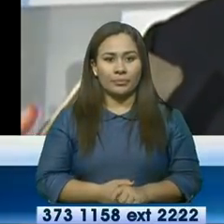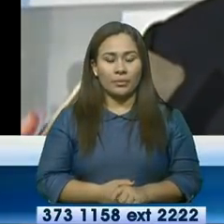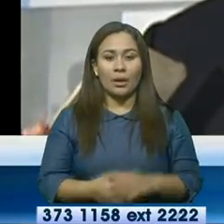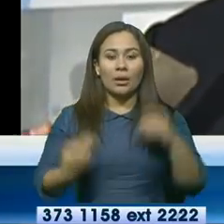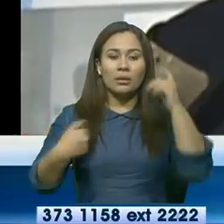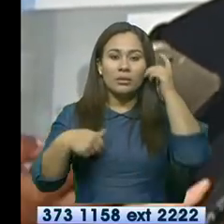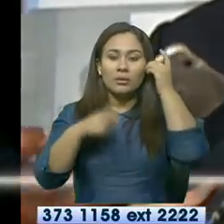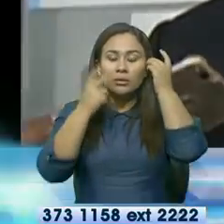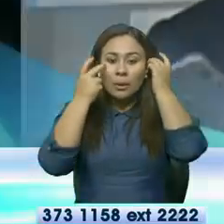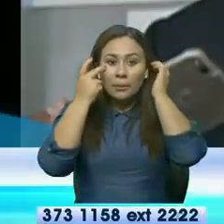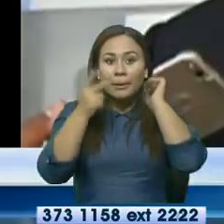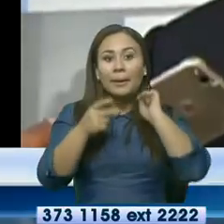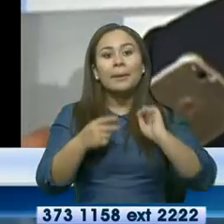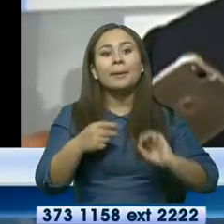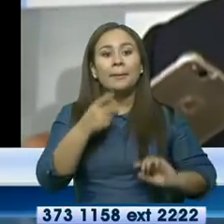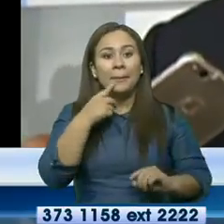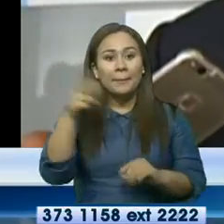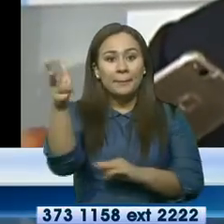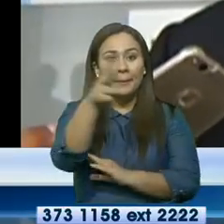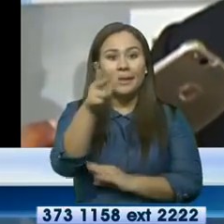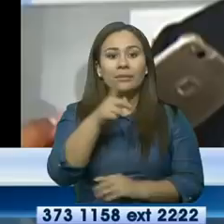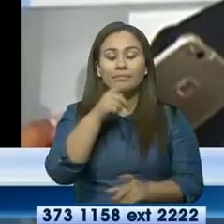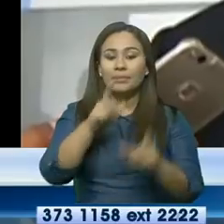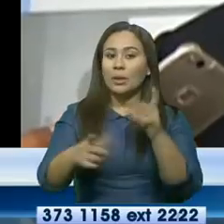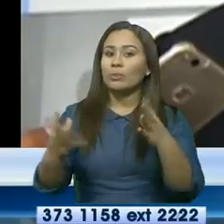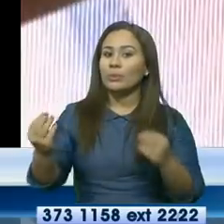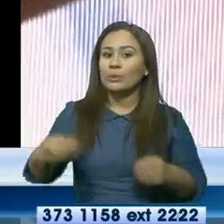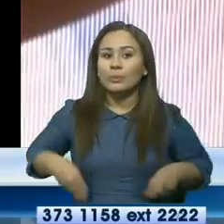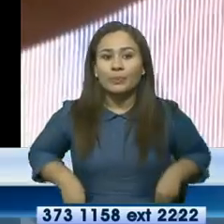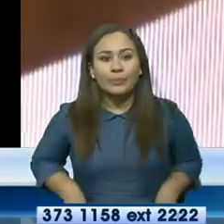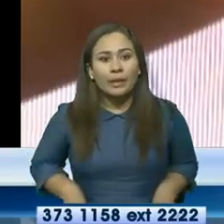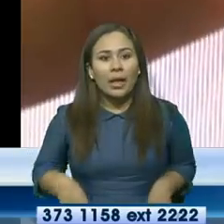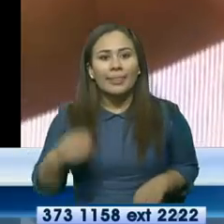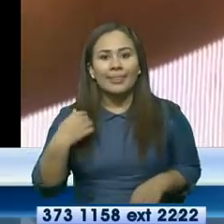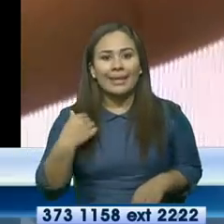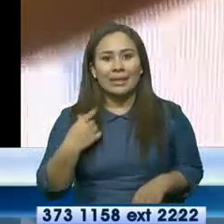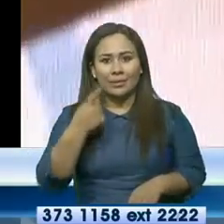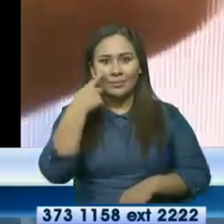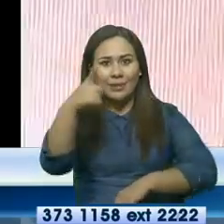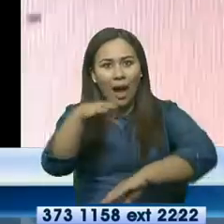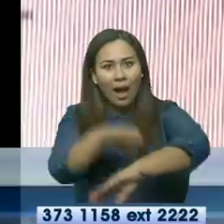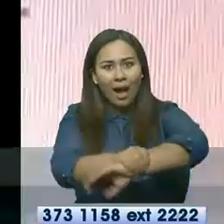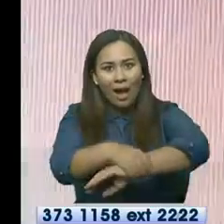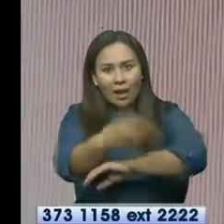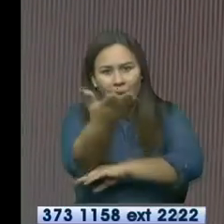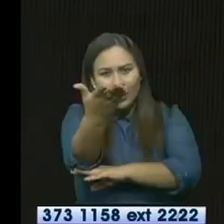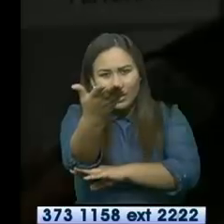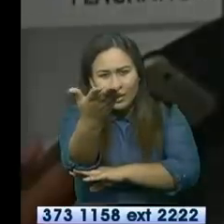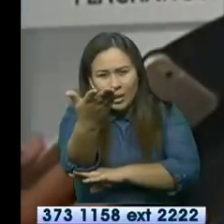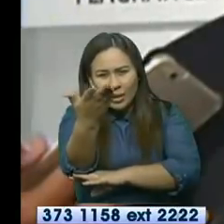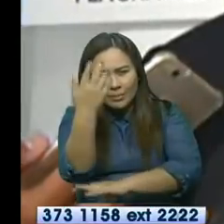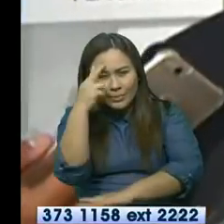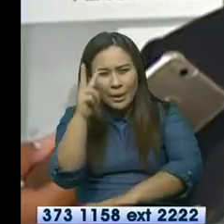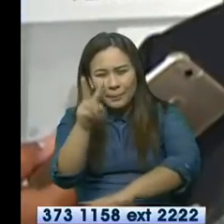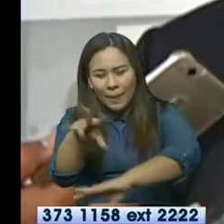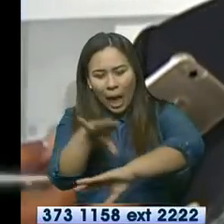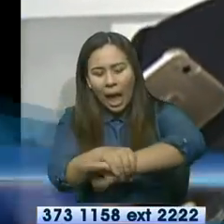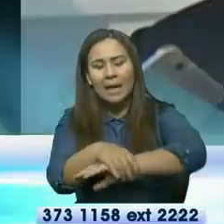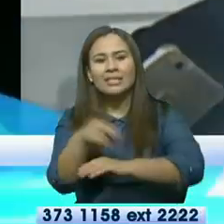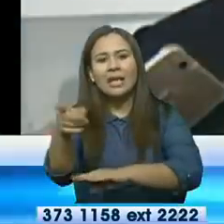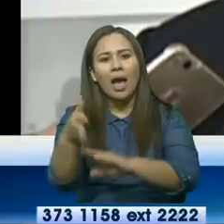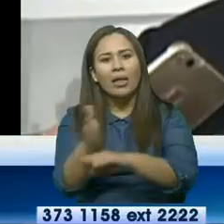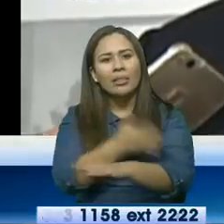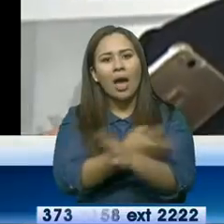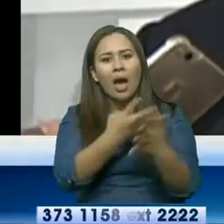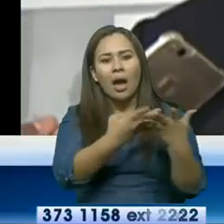que son varias las personas que ingresan aparentemente tienen dispositivos de seguridad electrónica eso lo que hay que investigar obviamente cuál